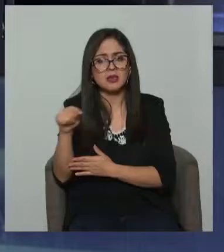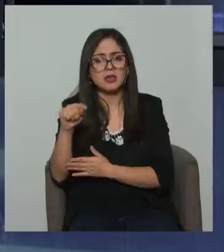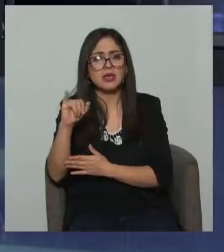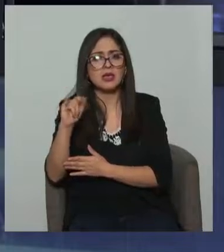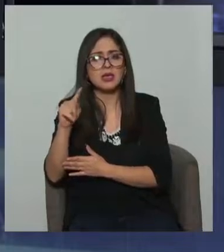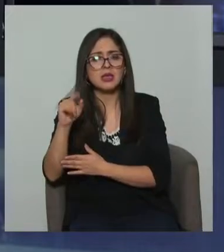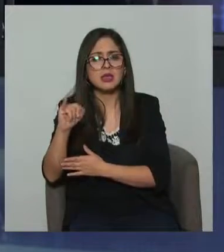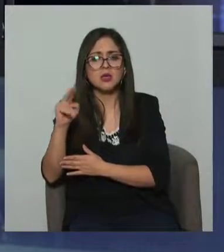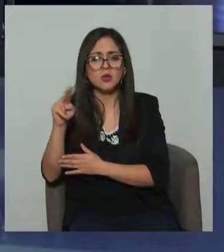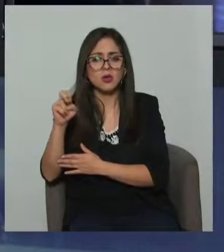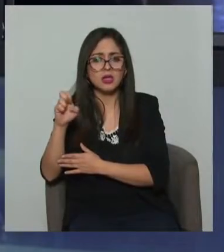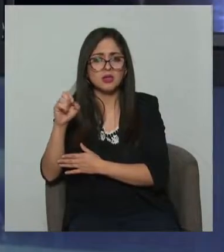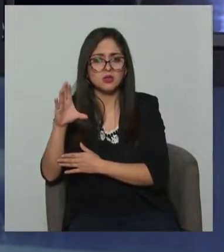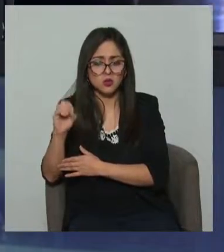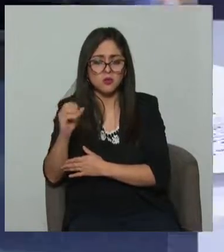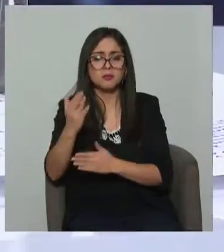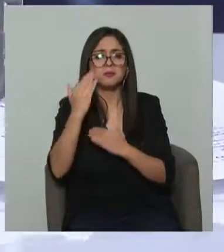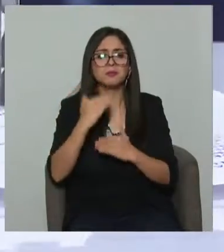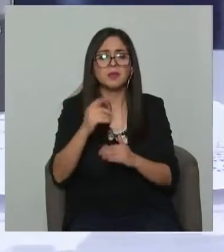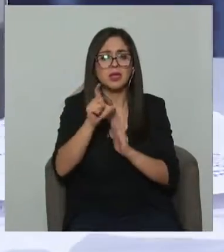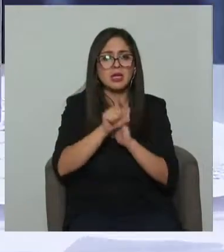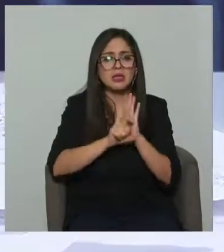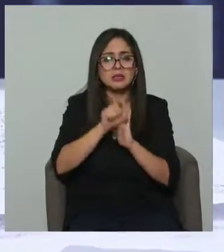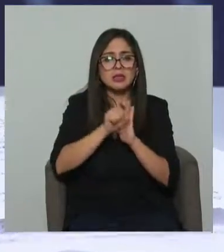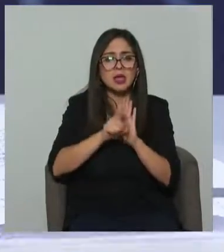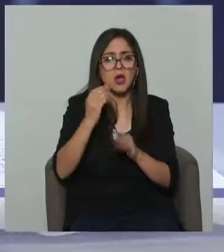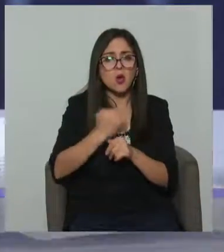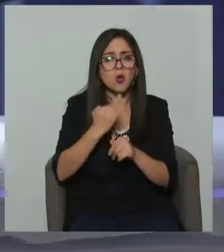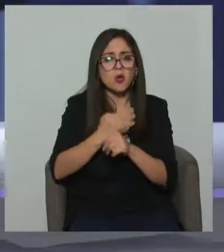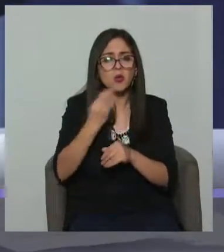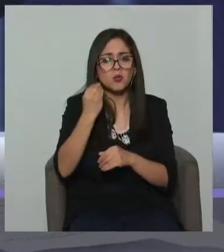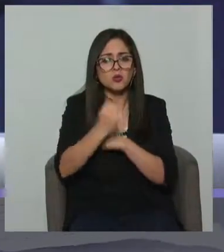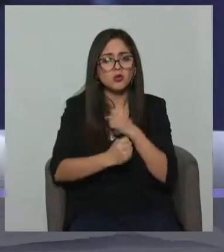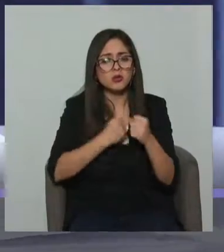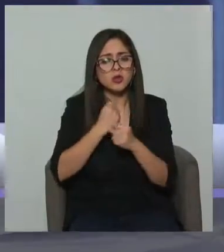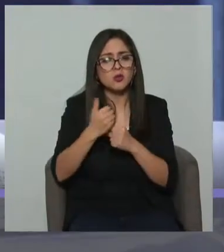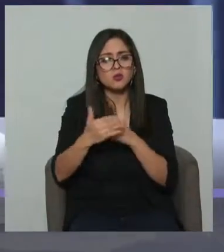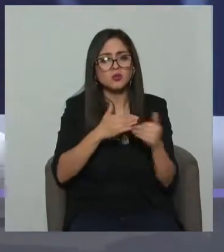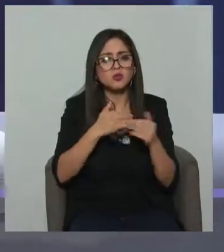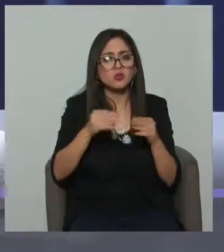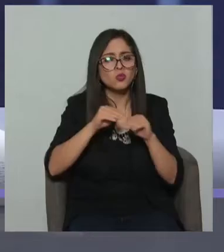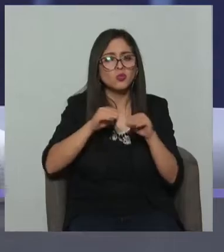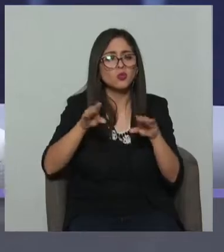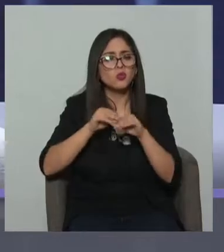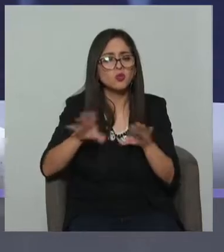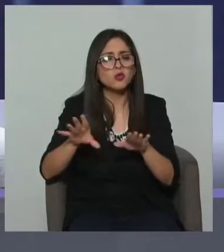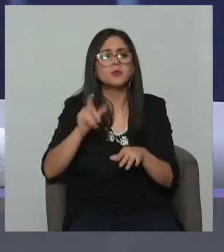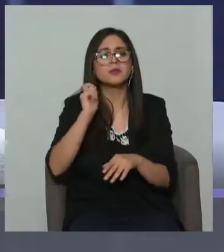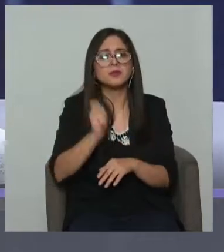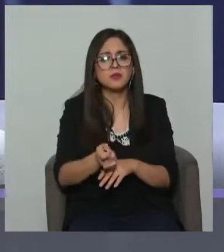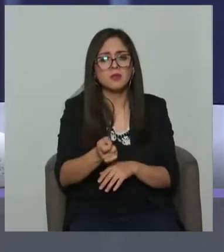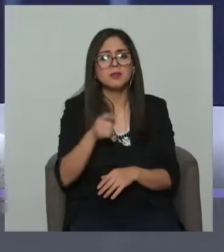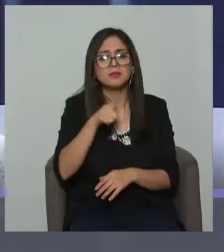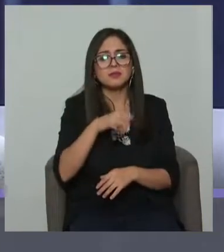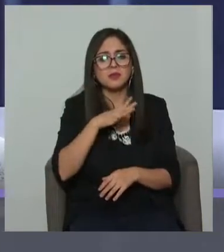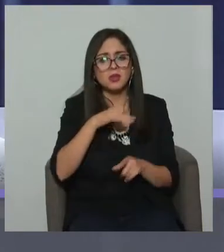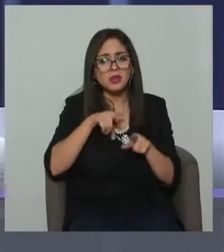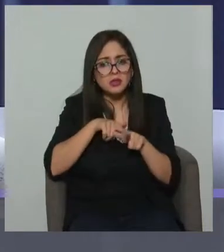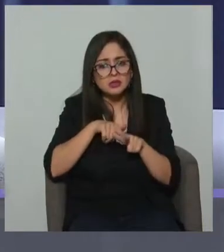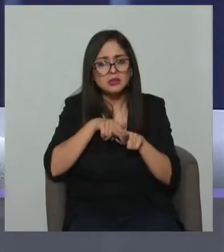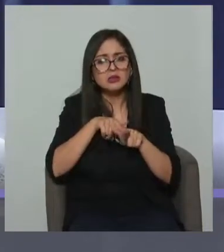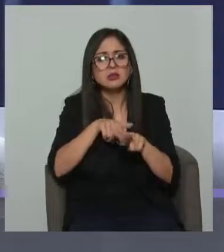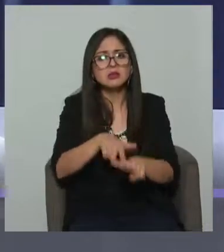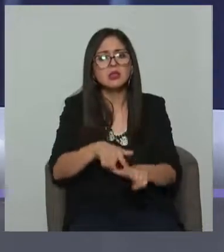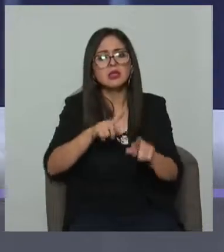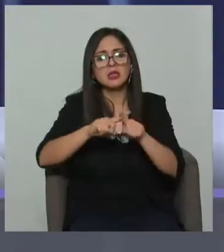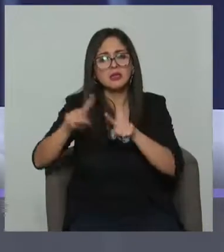Cemex-IT UNESCO, y el Instagram, que está muy activo este año. En esta edición vamos a tener una continuidad